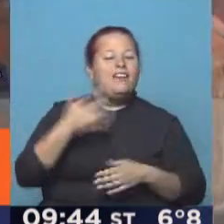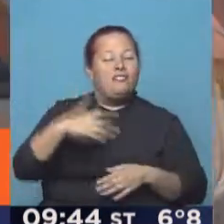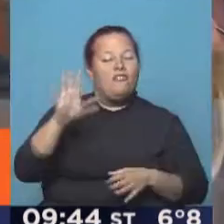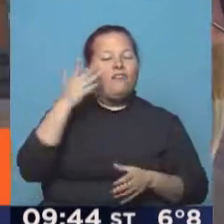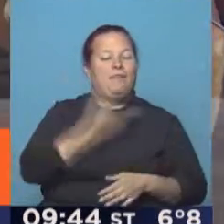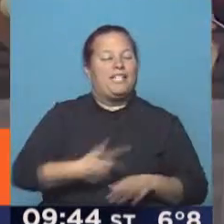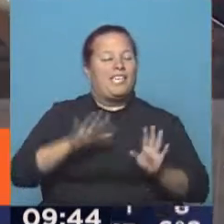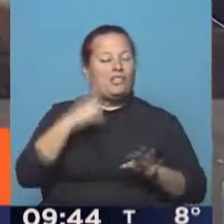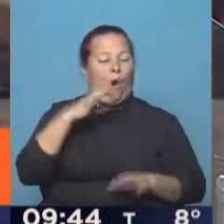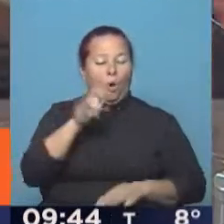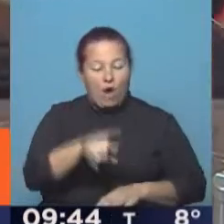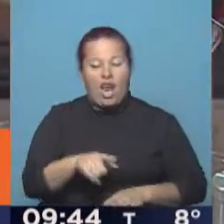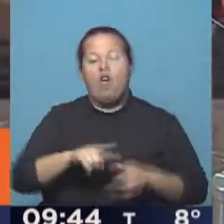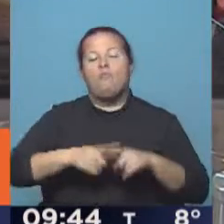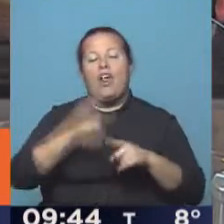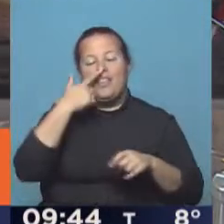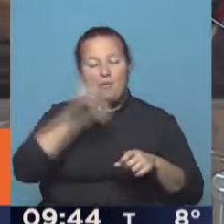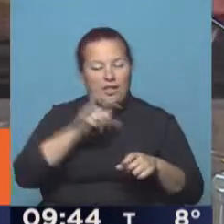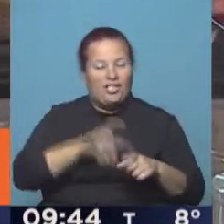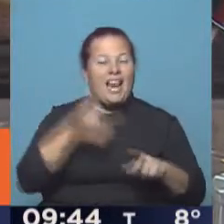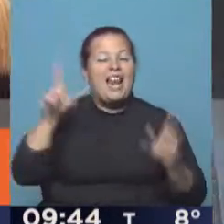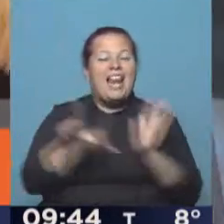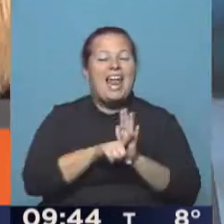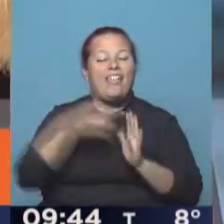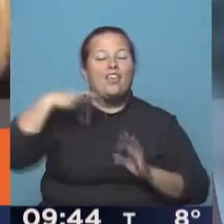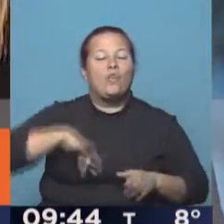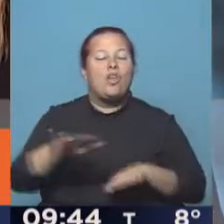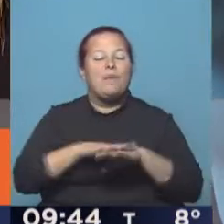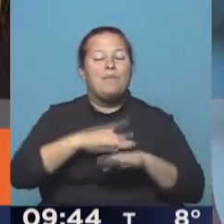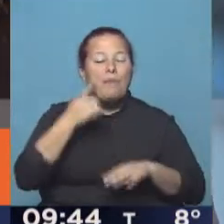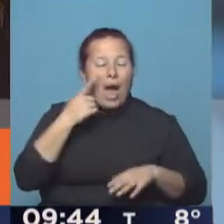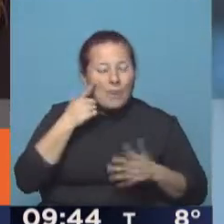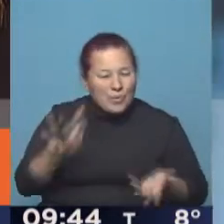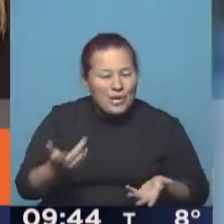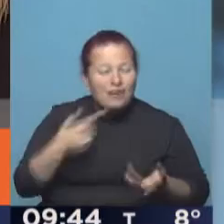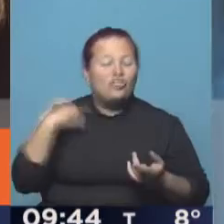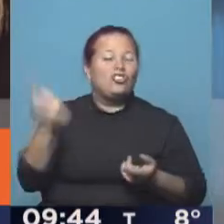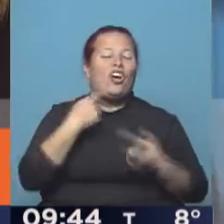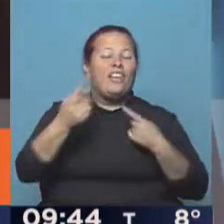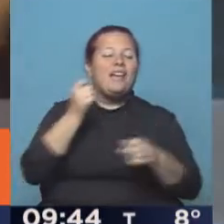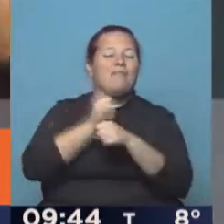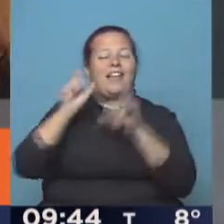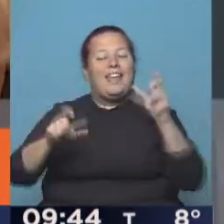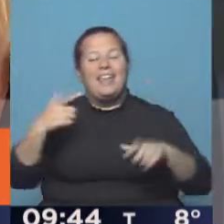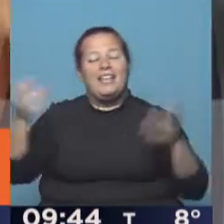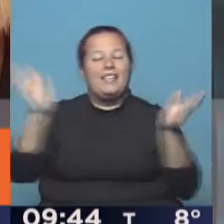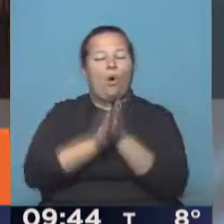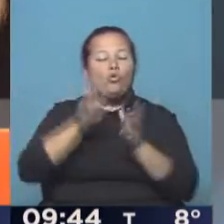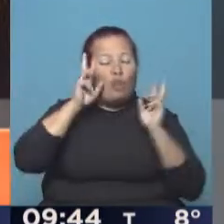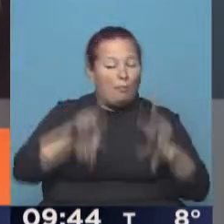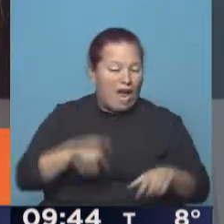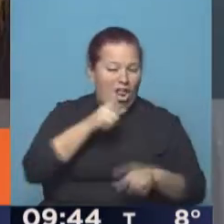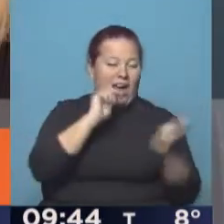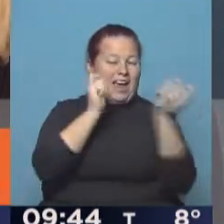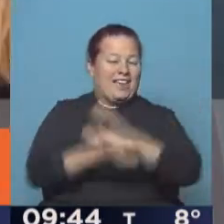la presidencia de tu abuelo, la política petrolera, la ley de salario mínimo vital y móvil, porque uno dice toda la cuestión trabajadora vino con Perón, que ha hecho